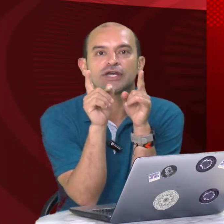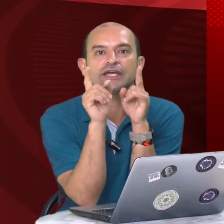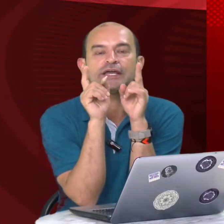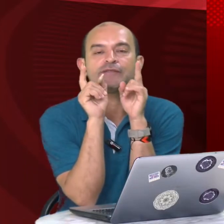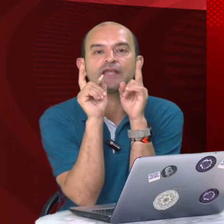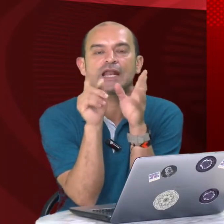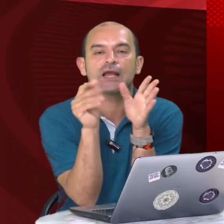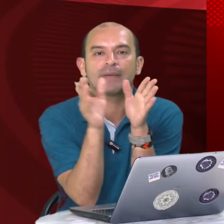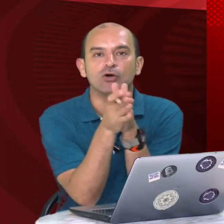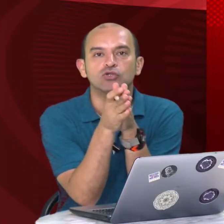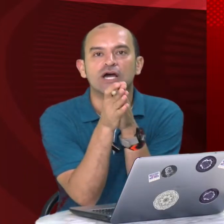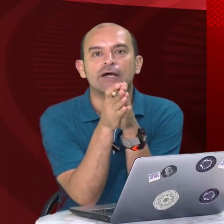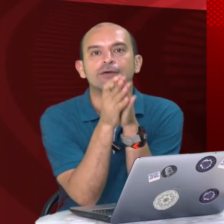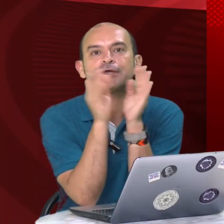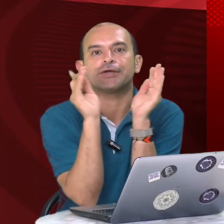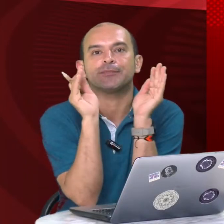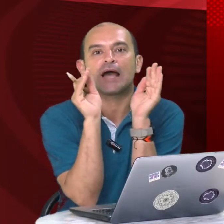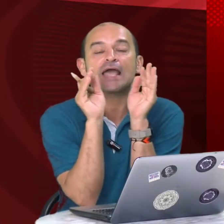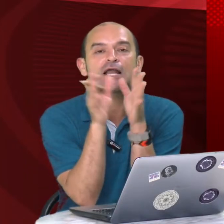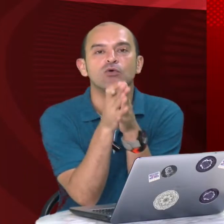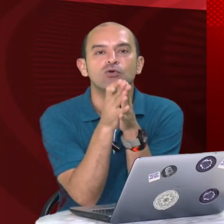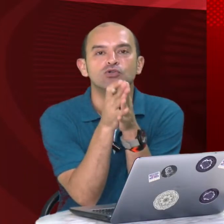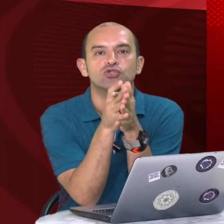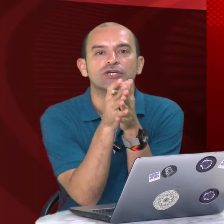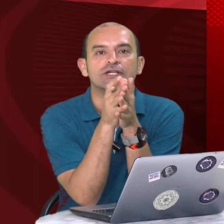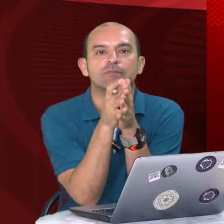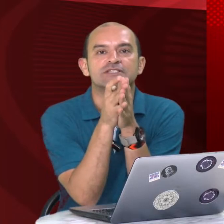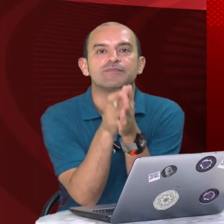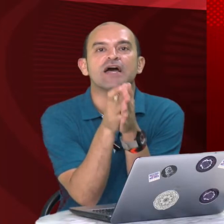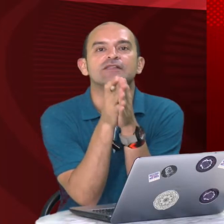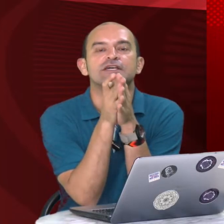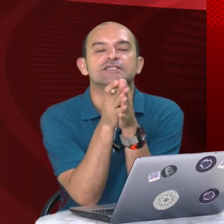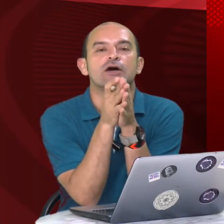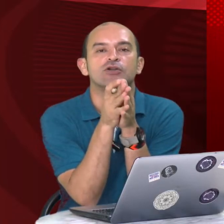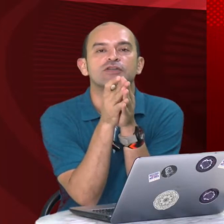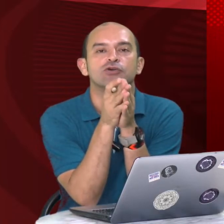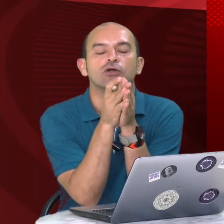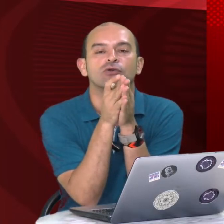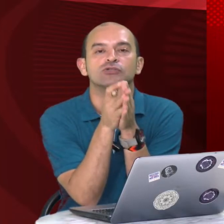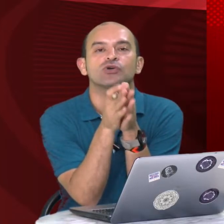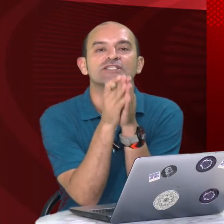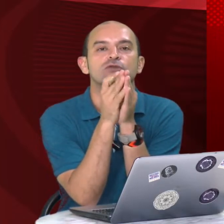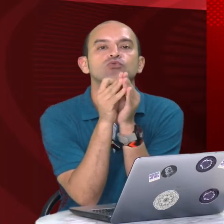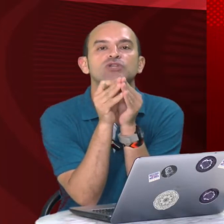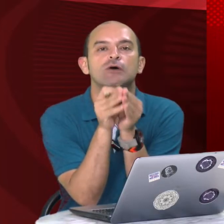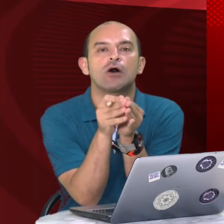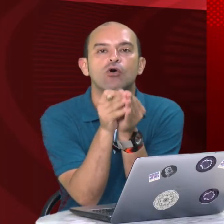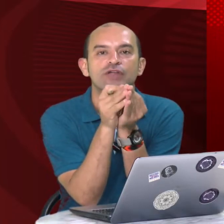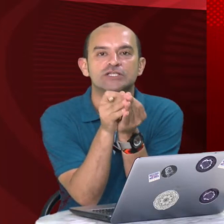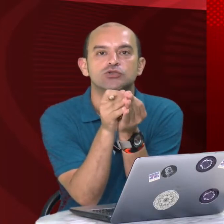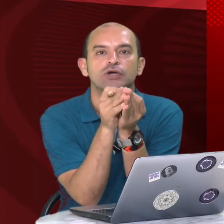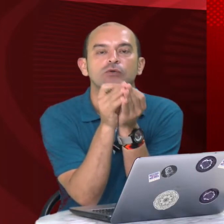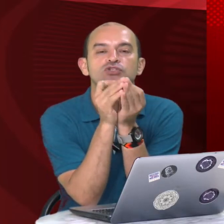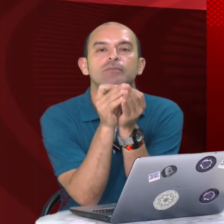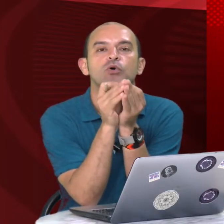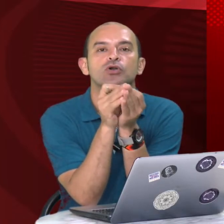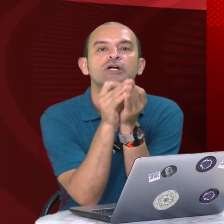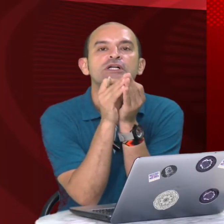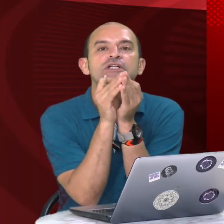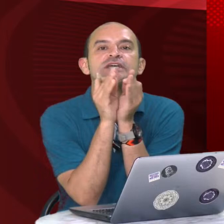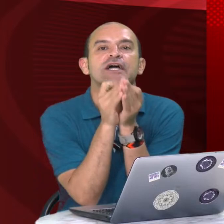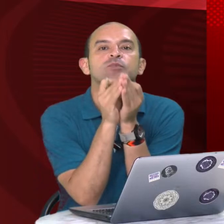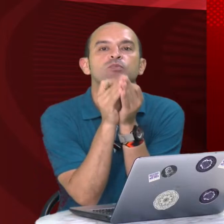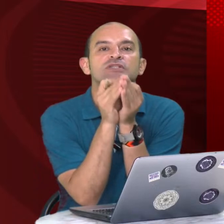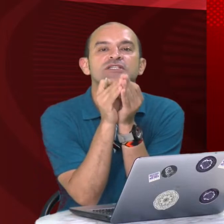Congreso tiene la pelota. Hay algunos representantes y senadores dentro del Congreso que hacen un trabajo honesto, que luchan